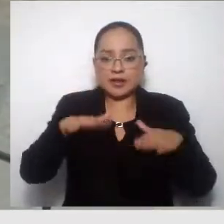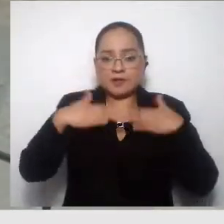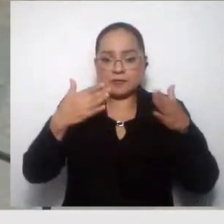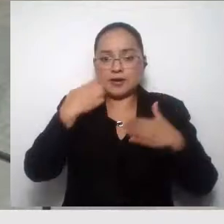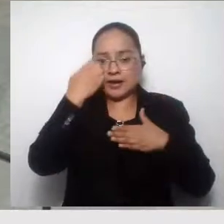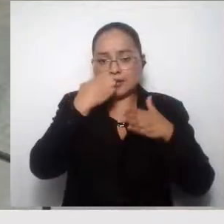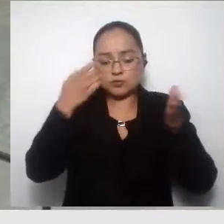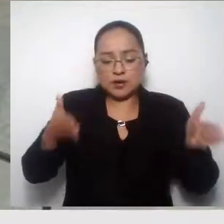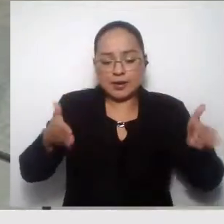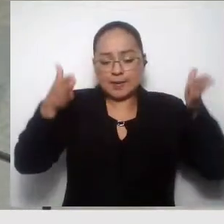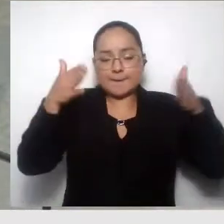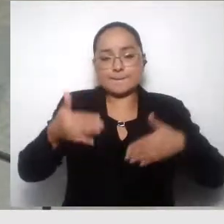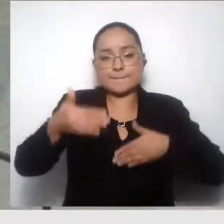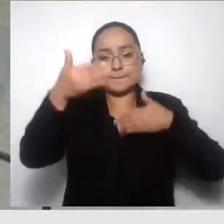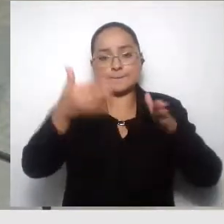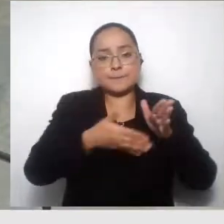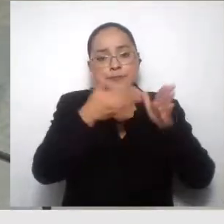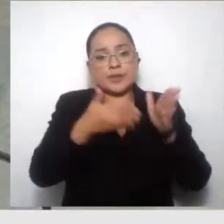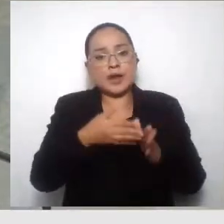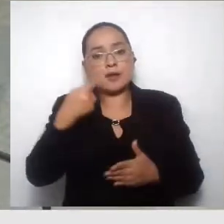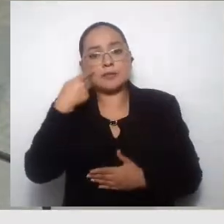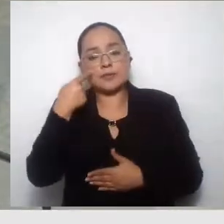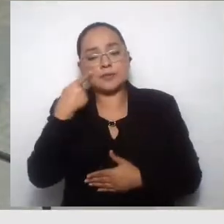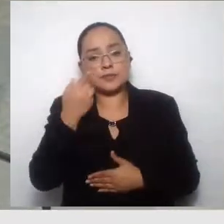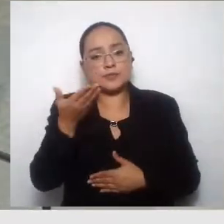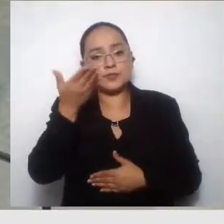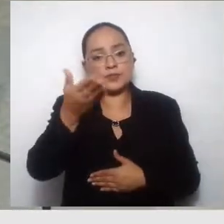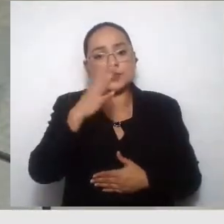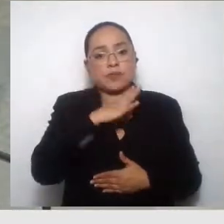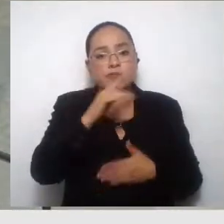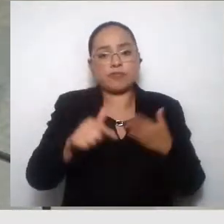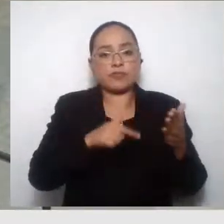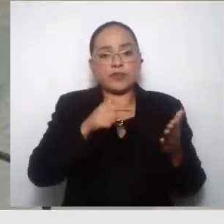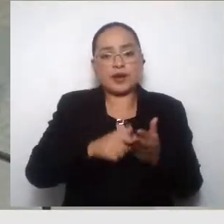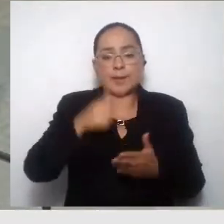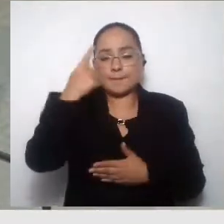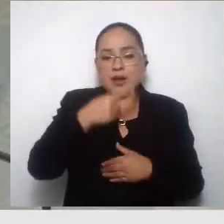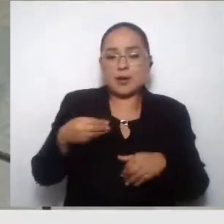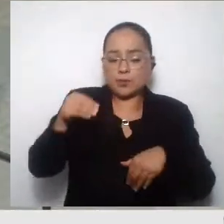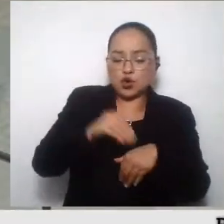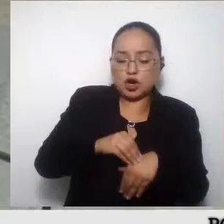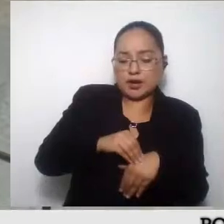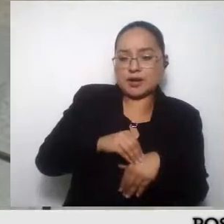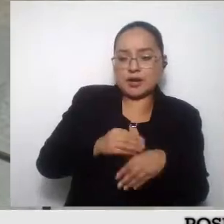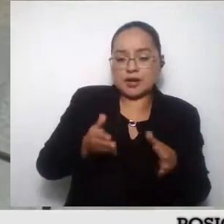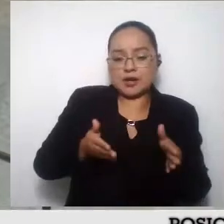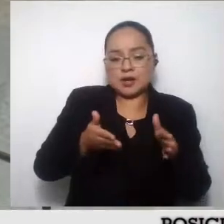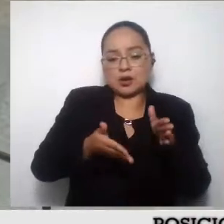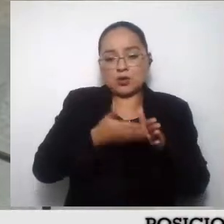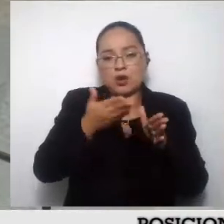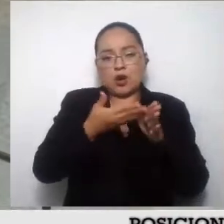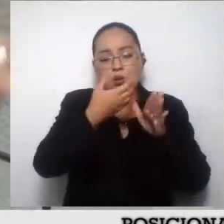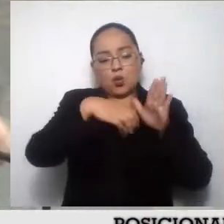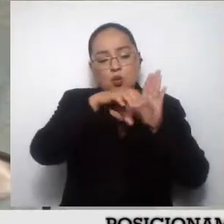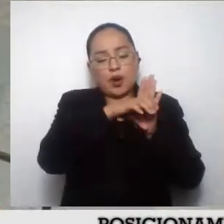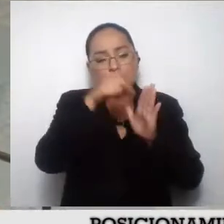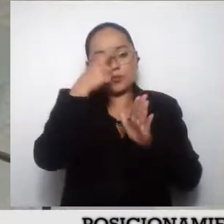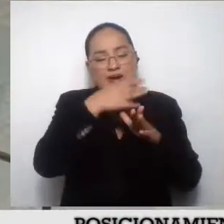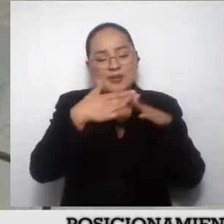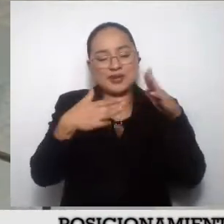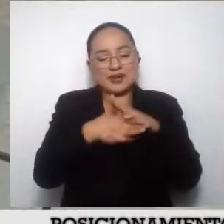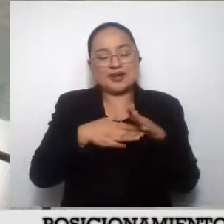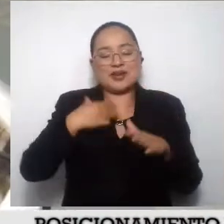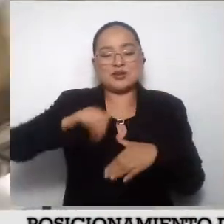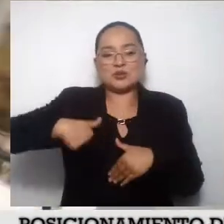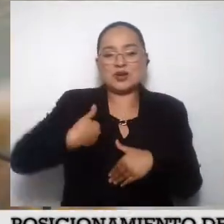En esta imagen observamos un espacio para bodega, como lo están solicitando, bodega de educación física.